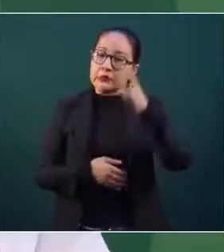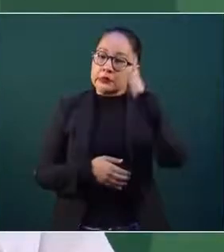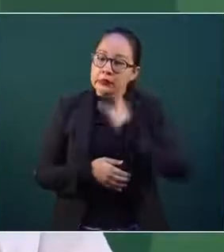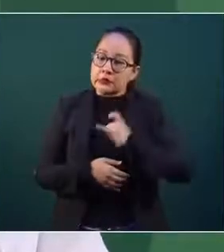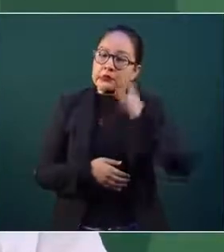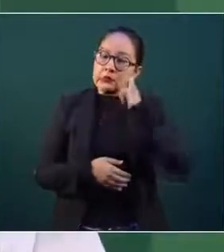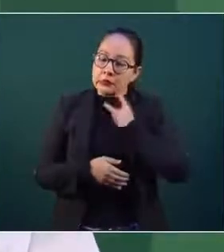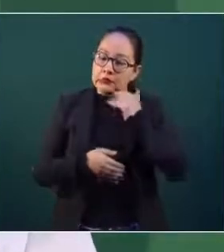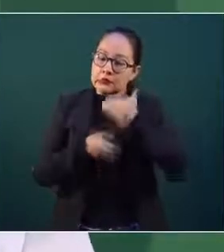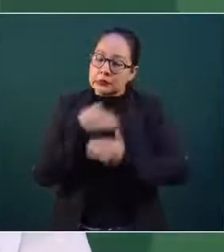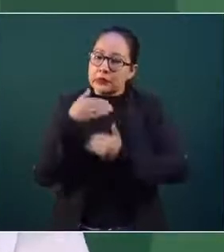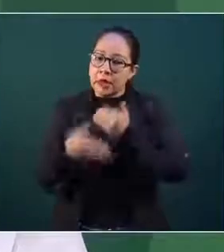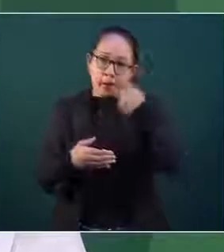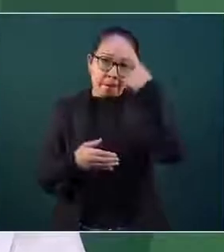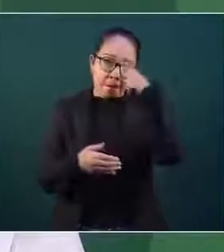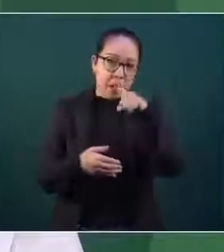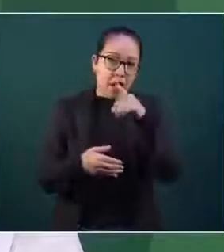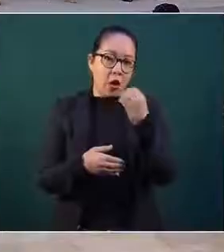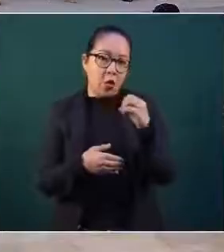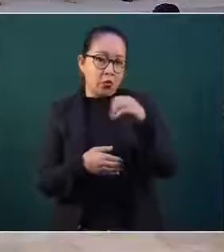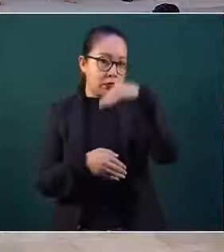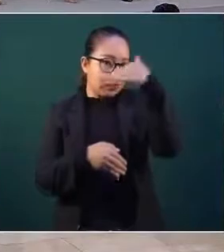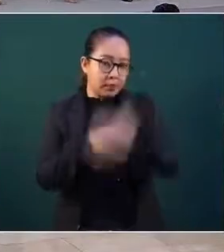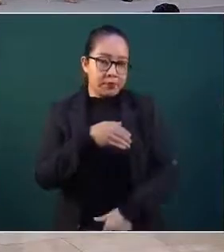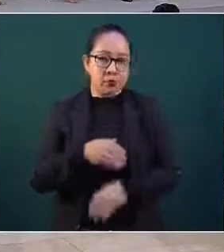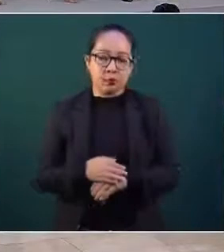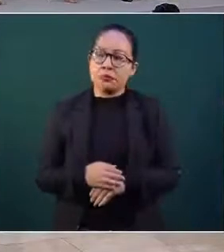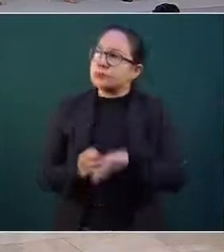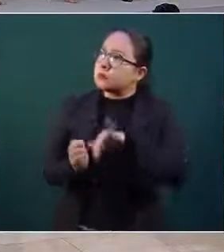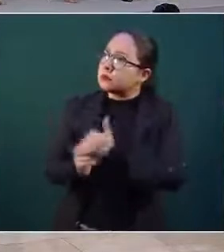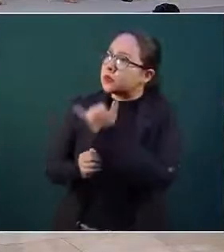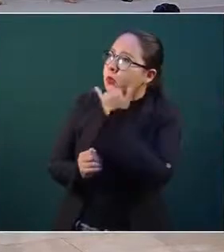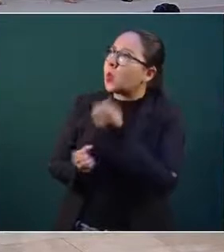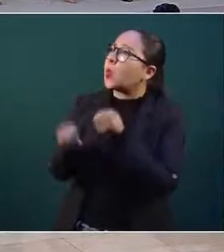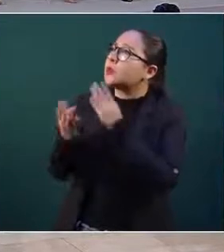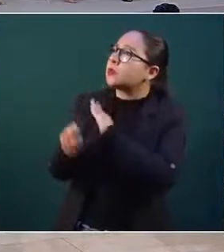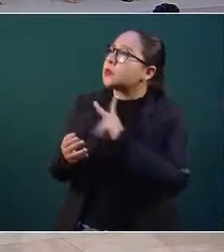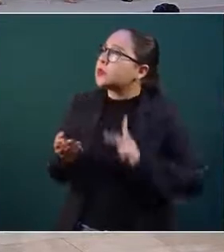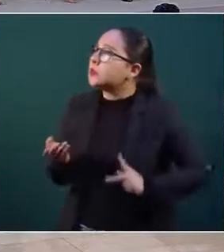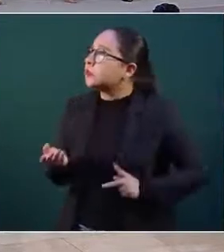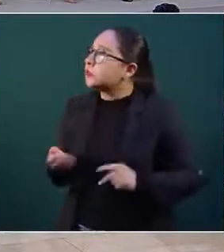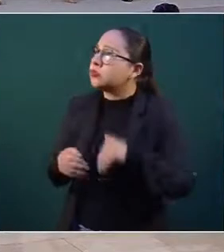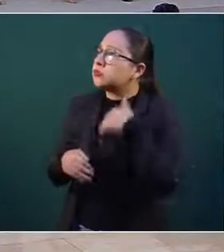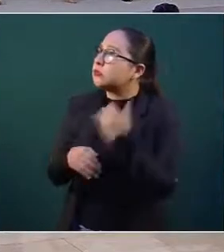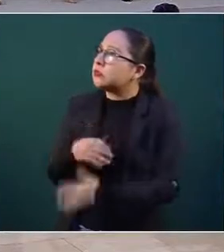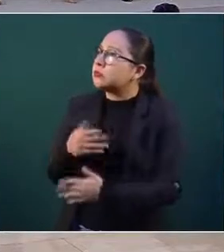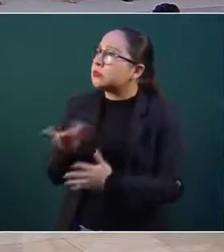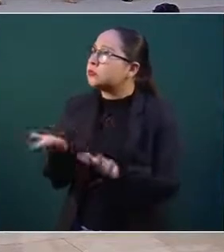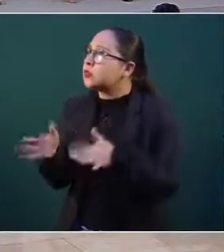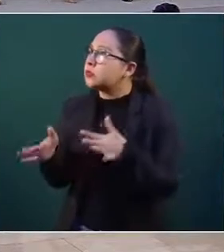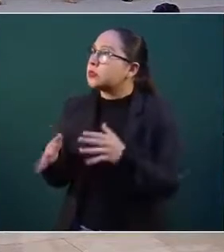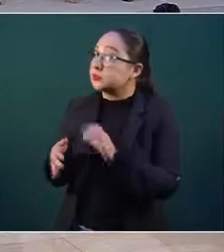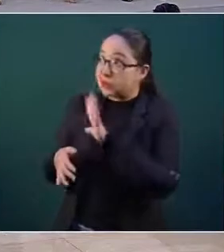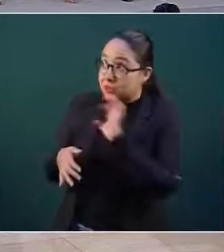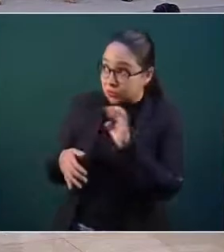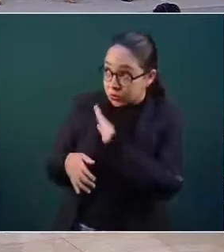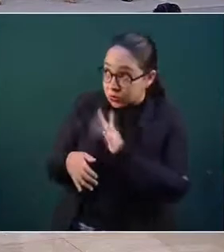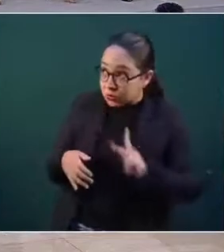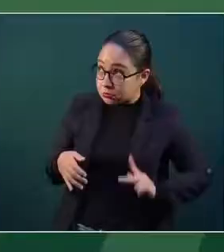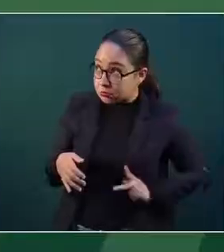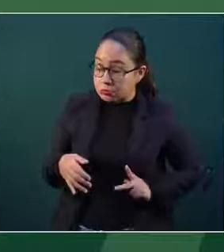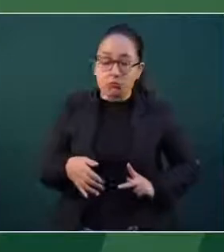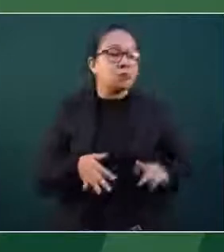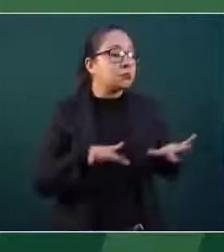terminar a finales de octubre. ¿Y como cuántos municipios serían? ¿Serían como 500? Sumando como